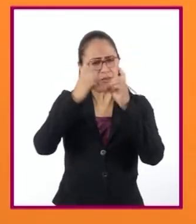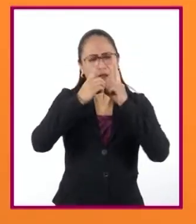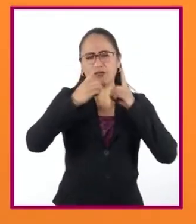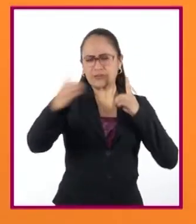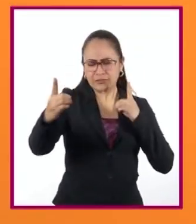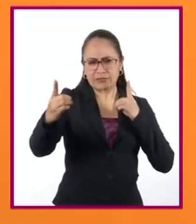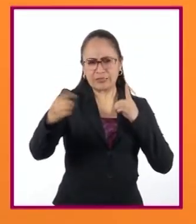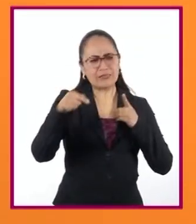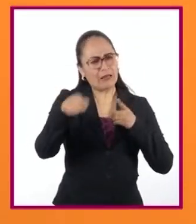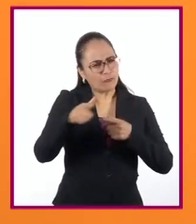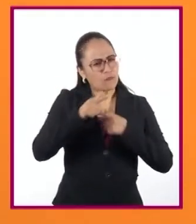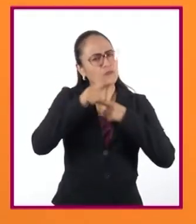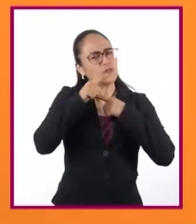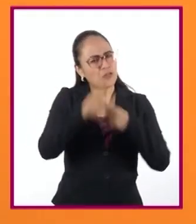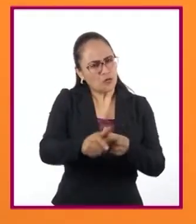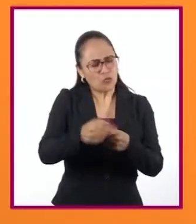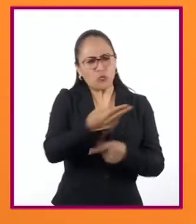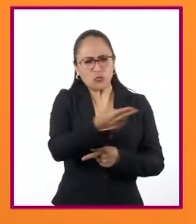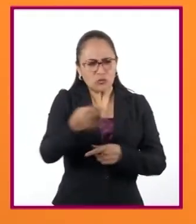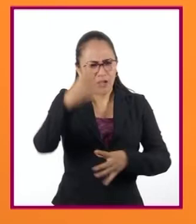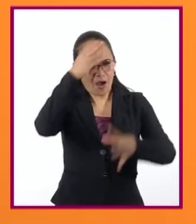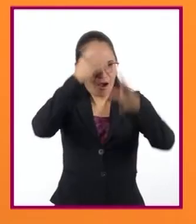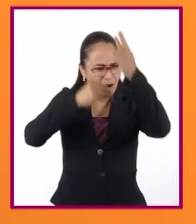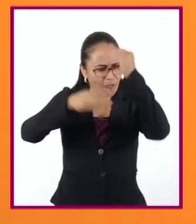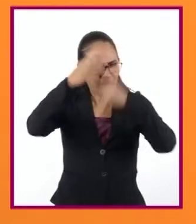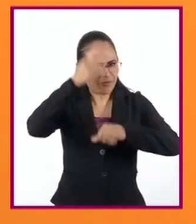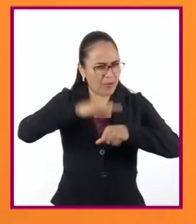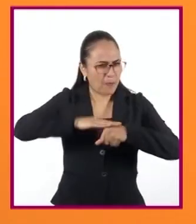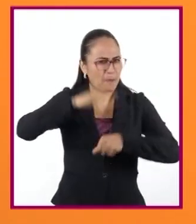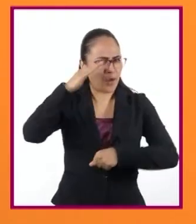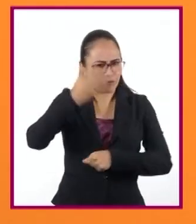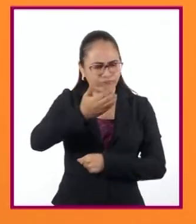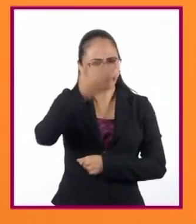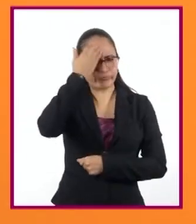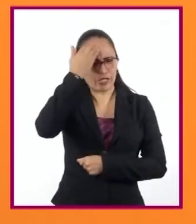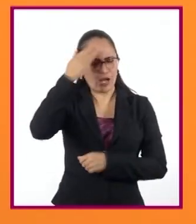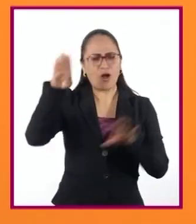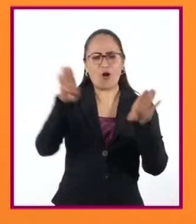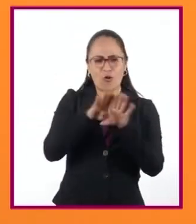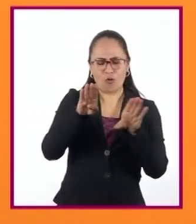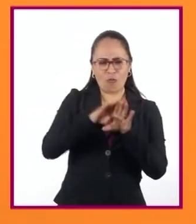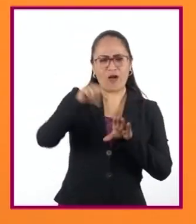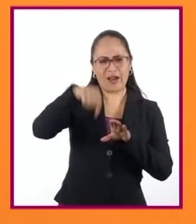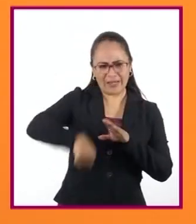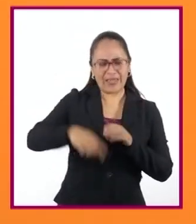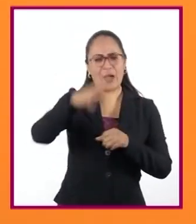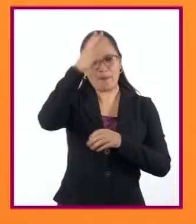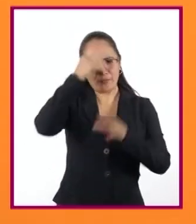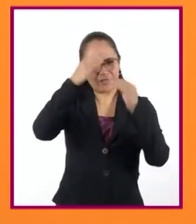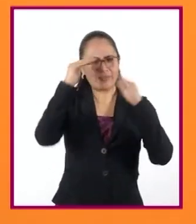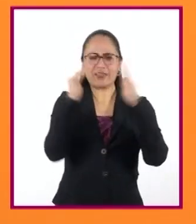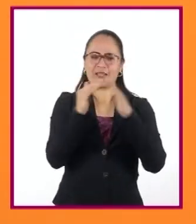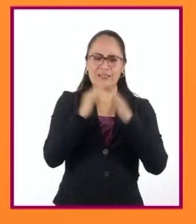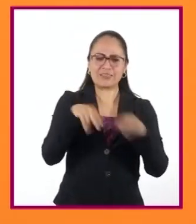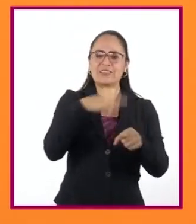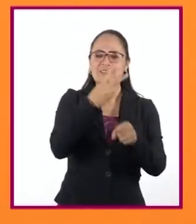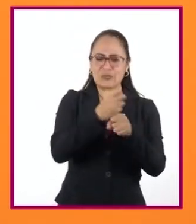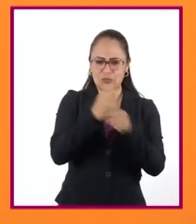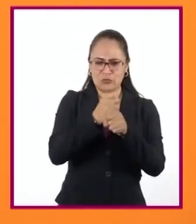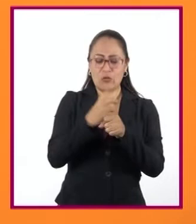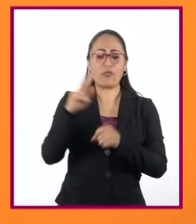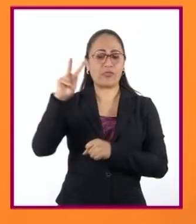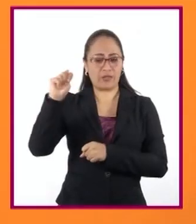distancia continúen enriqueciendo sus conocimientos a través de Aprende en Casa 2 por televisión y en